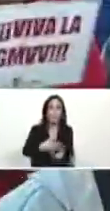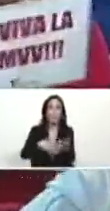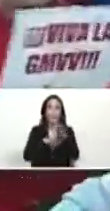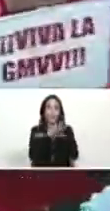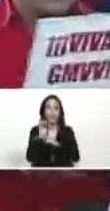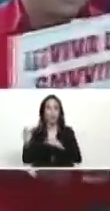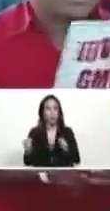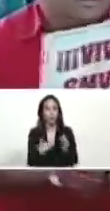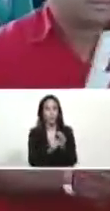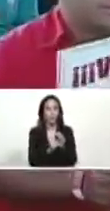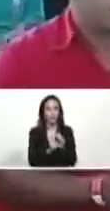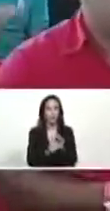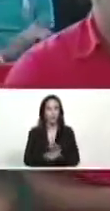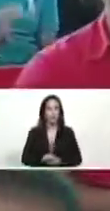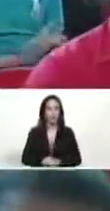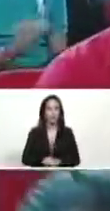2.500.000.